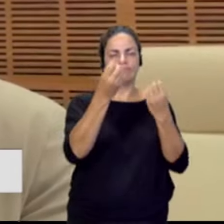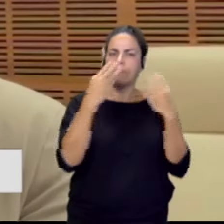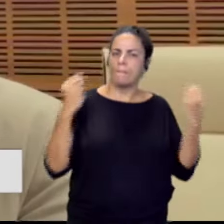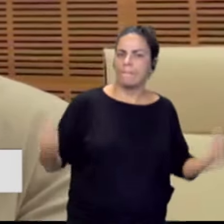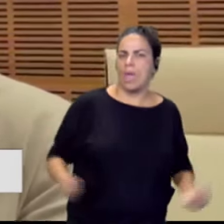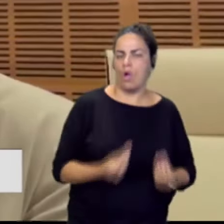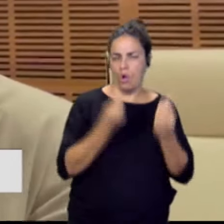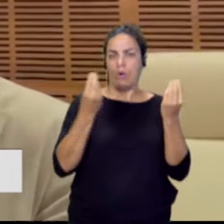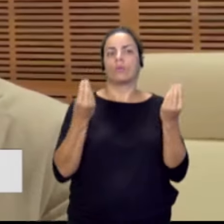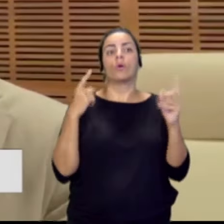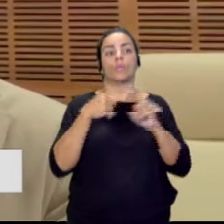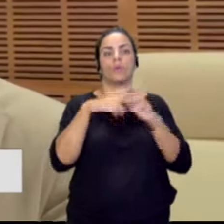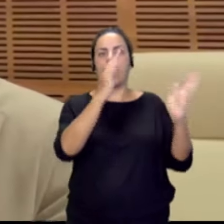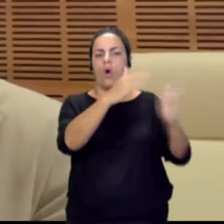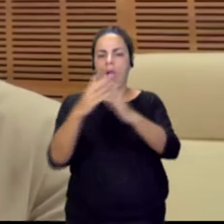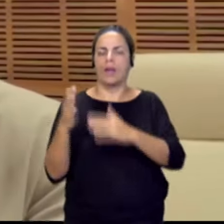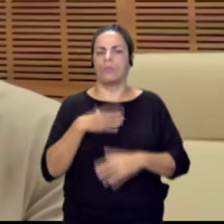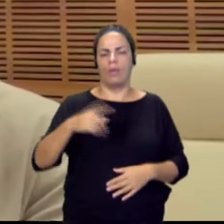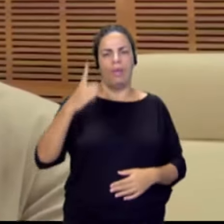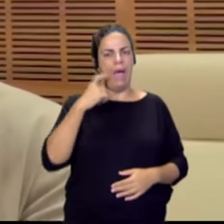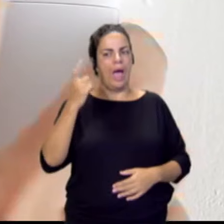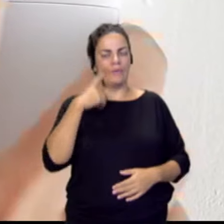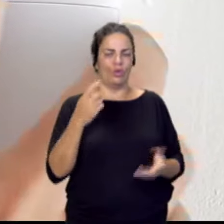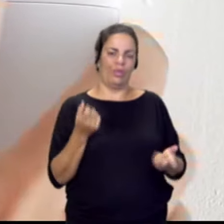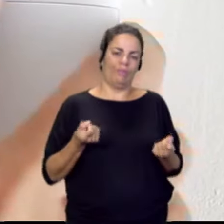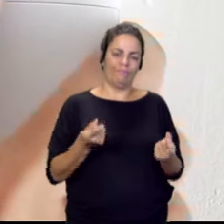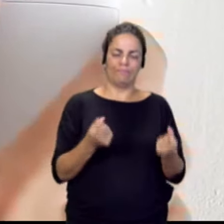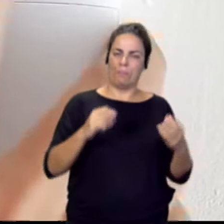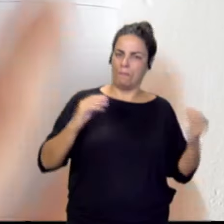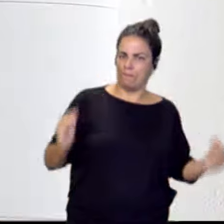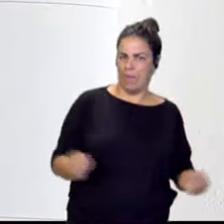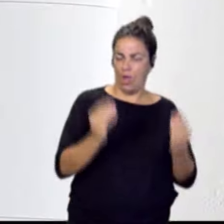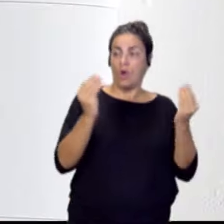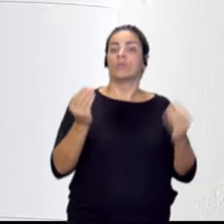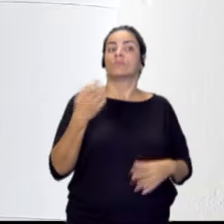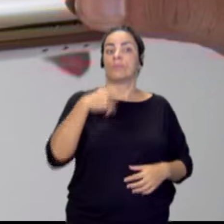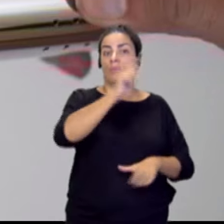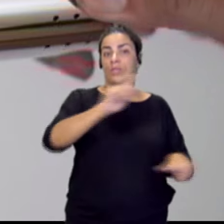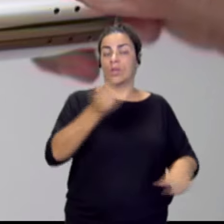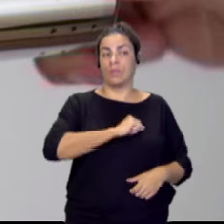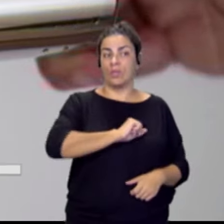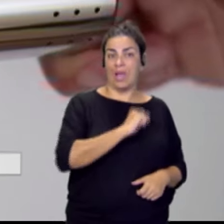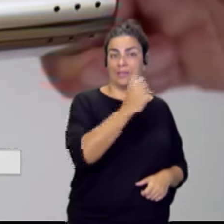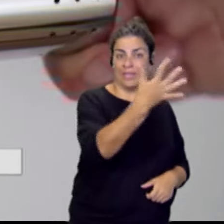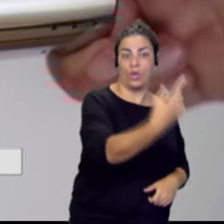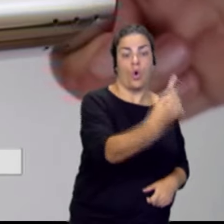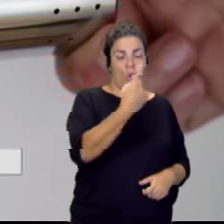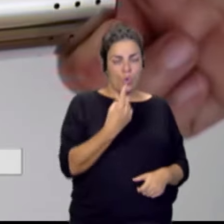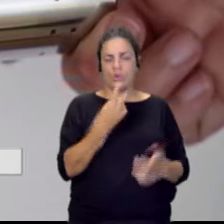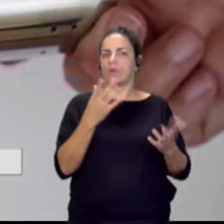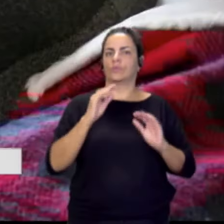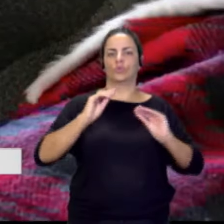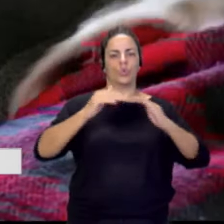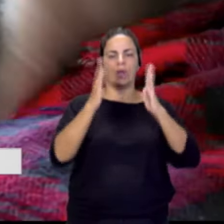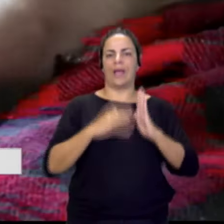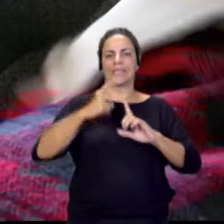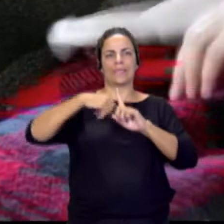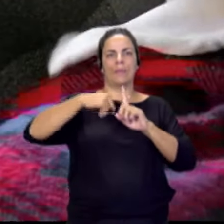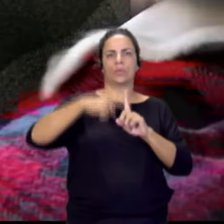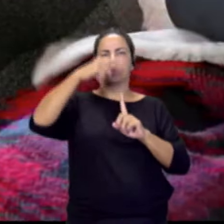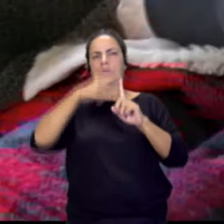los hogares puedan tener mejores hábitos de consumo. Todavía uno de cada cinco españoles no mantiene una temperatura adecuada en casa por